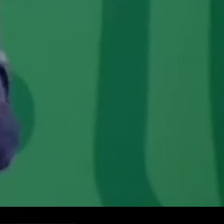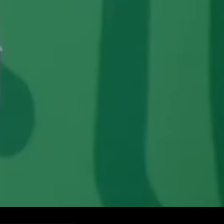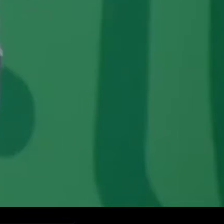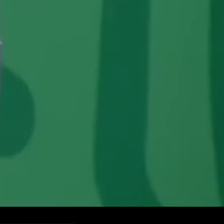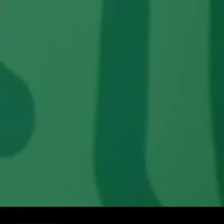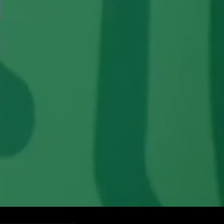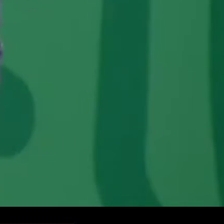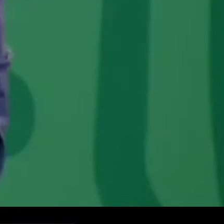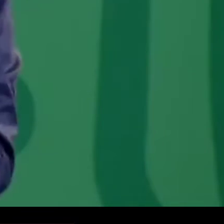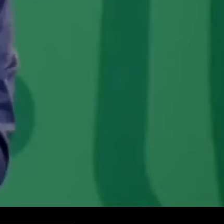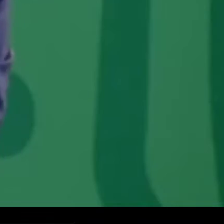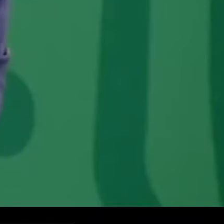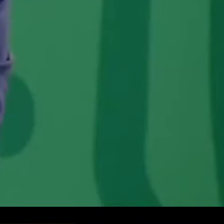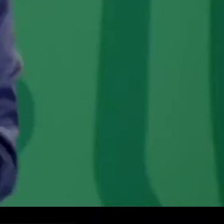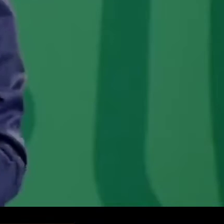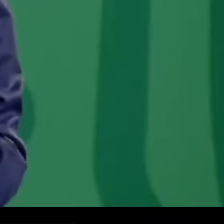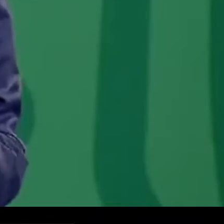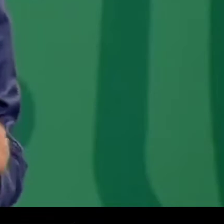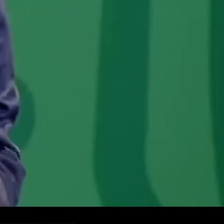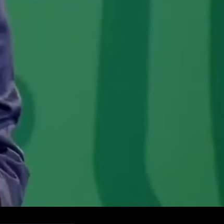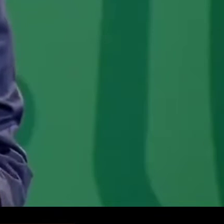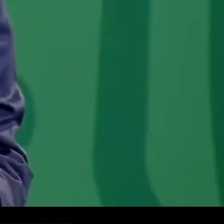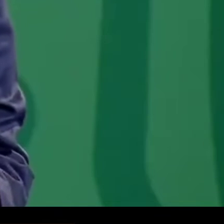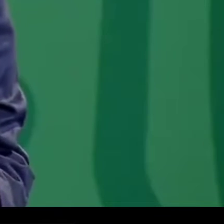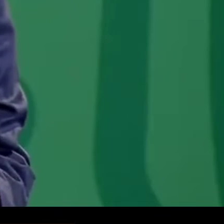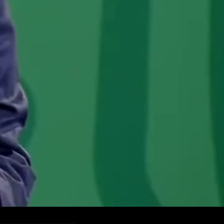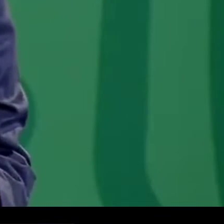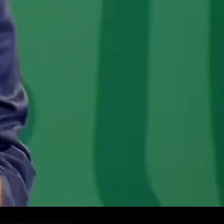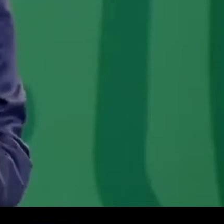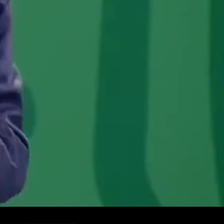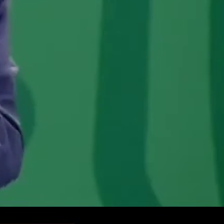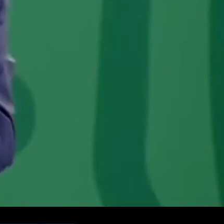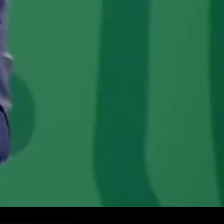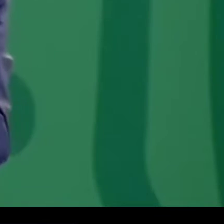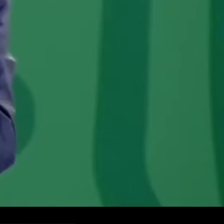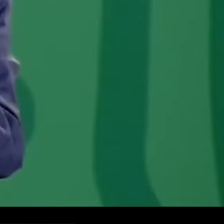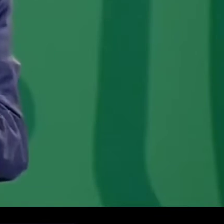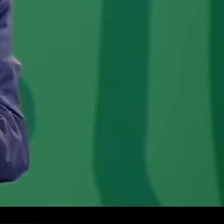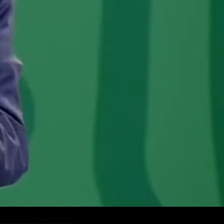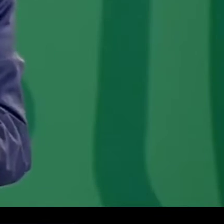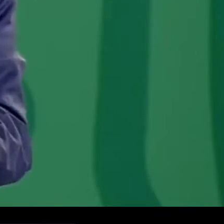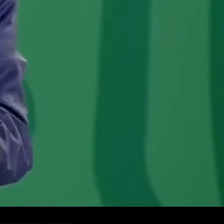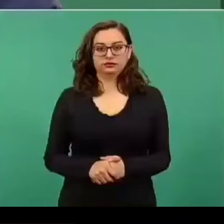si estuvieron en contra de la entrega